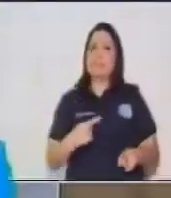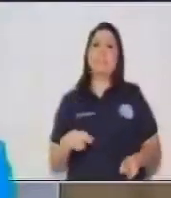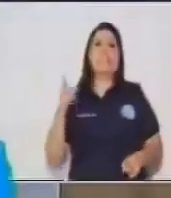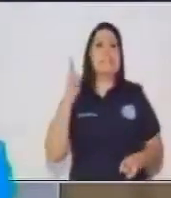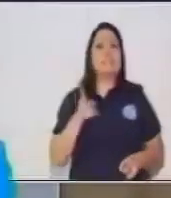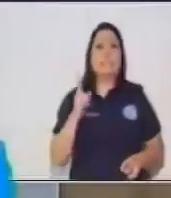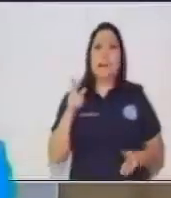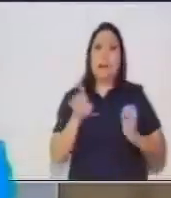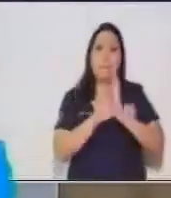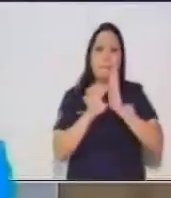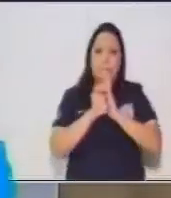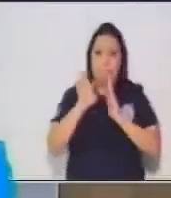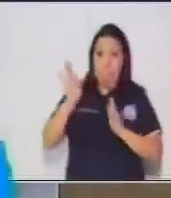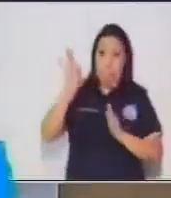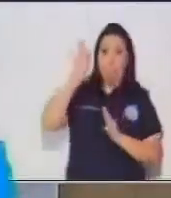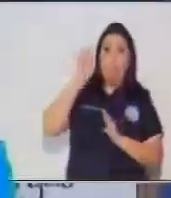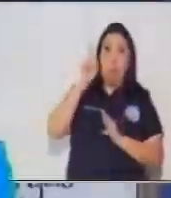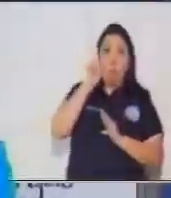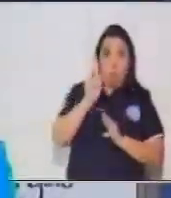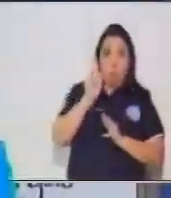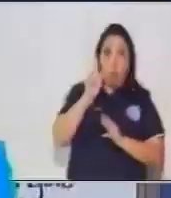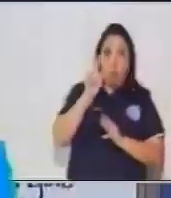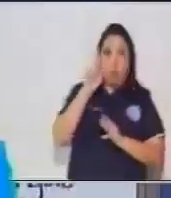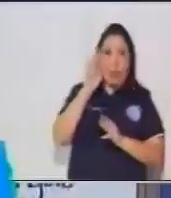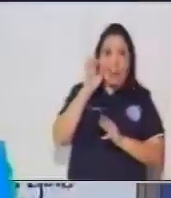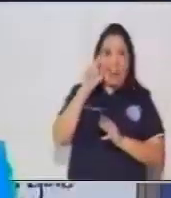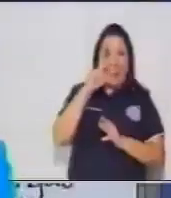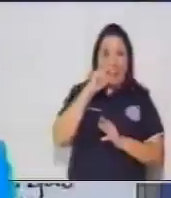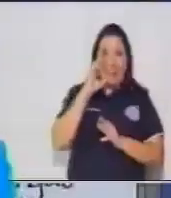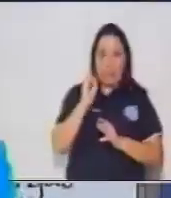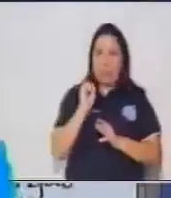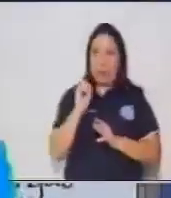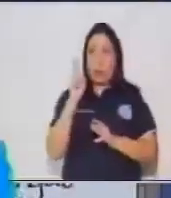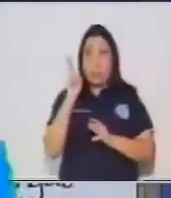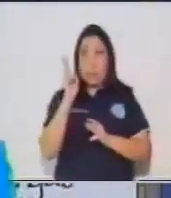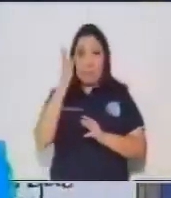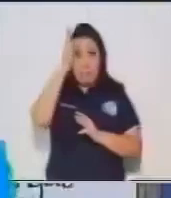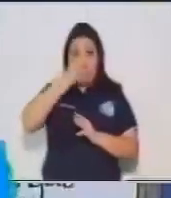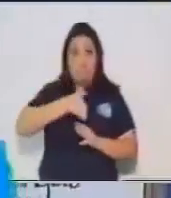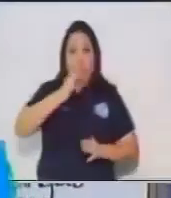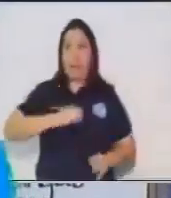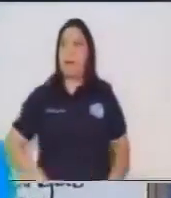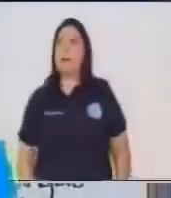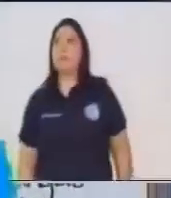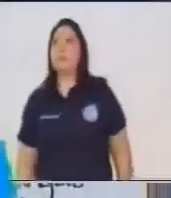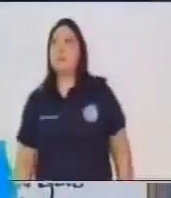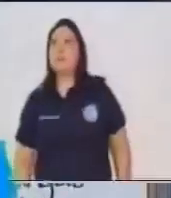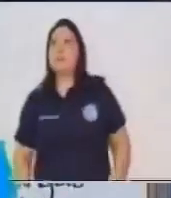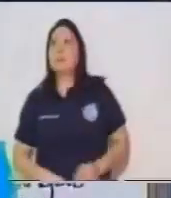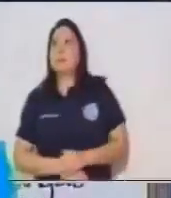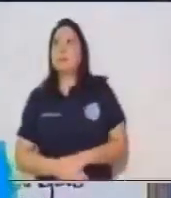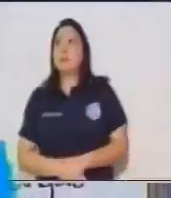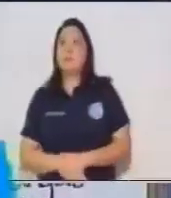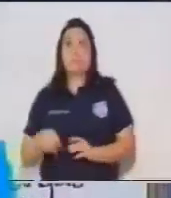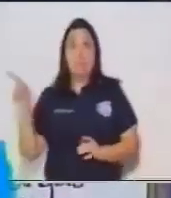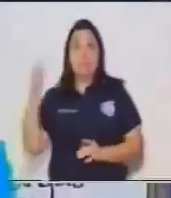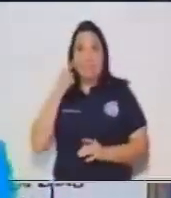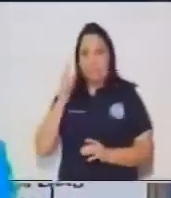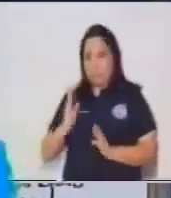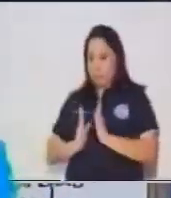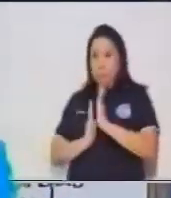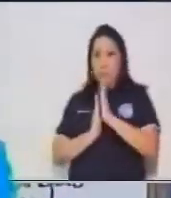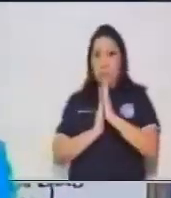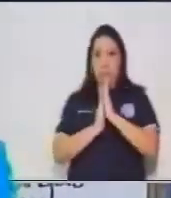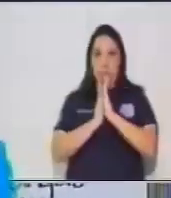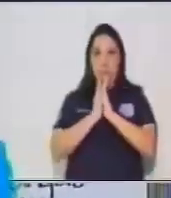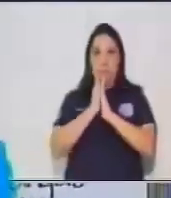yo encuentro un ángulo recto, voy a colocar mi transportador, ¿verdad? Lo mido acá y mi ángulo recto